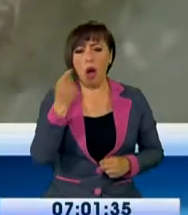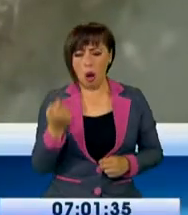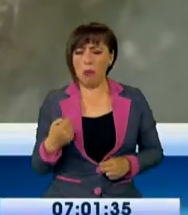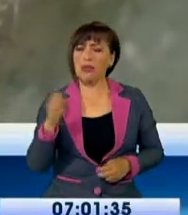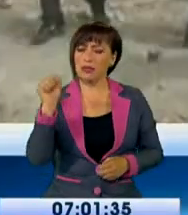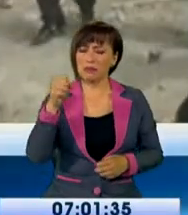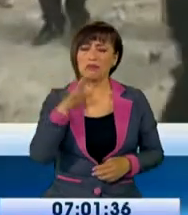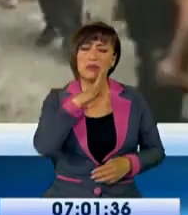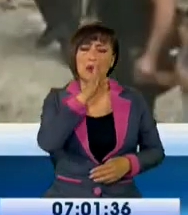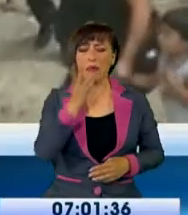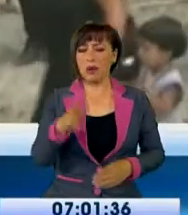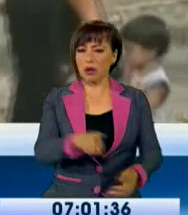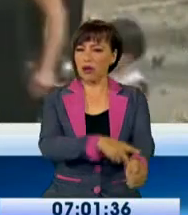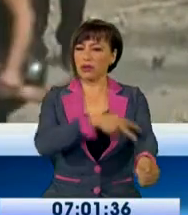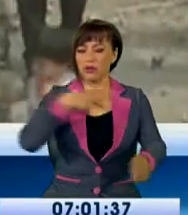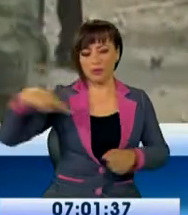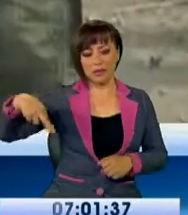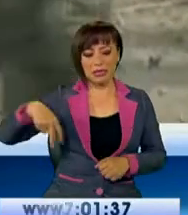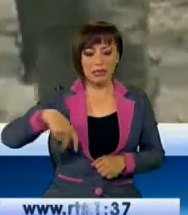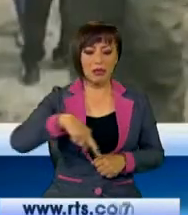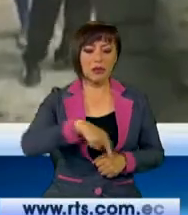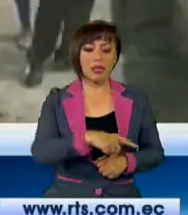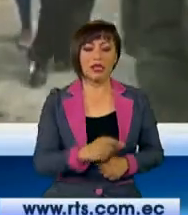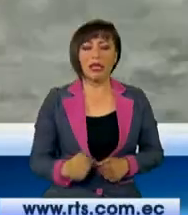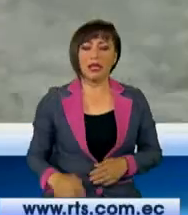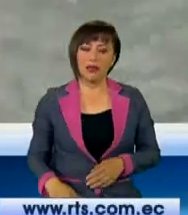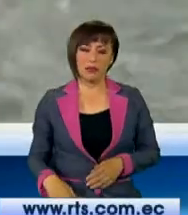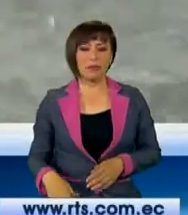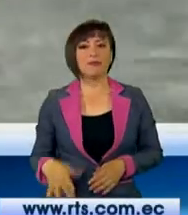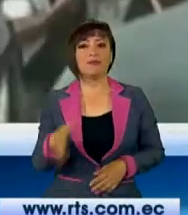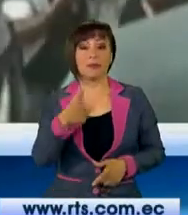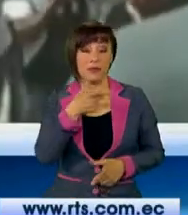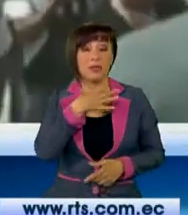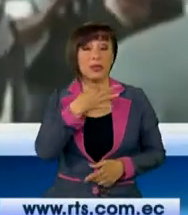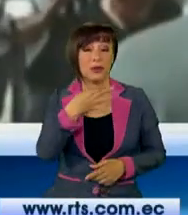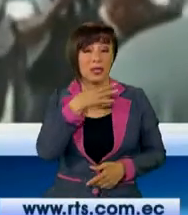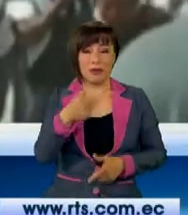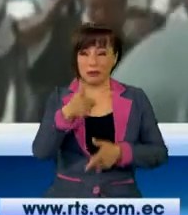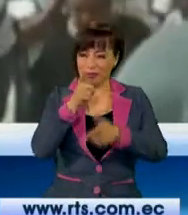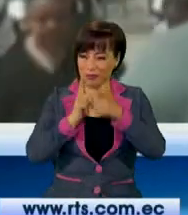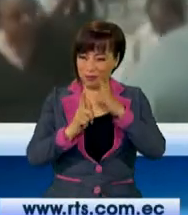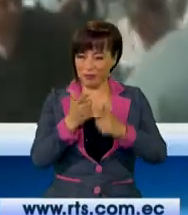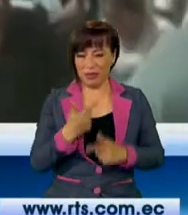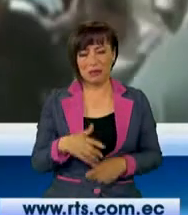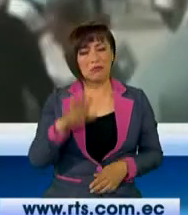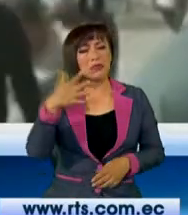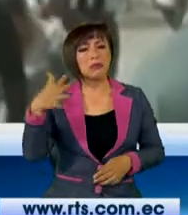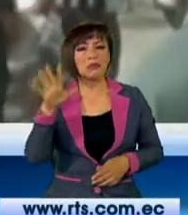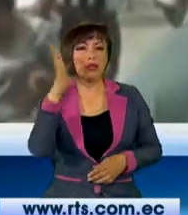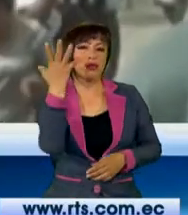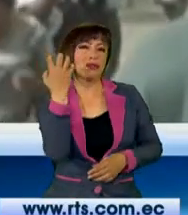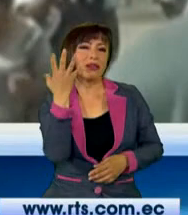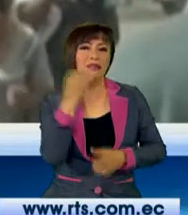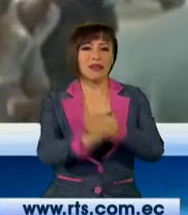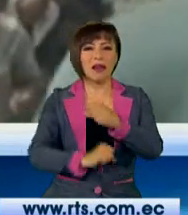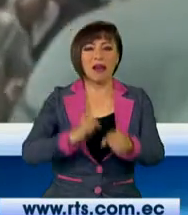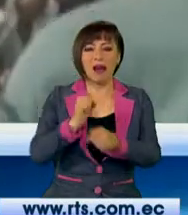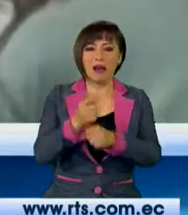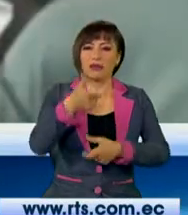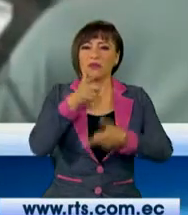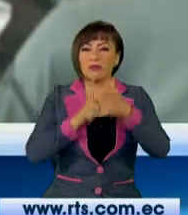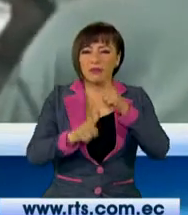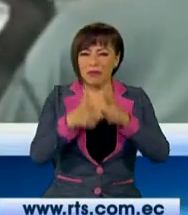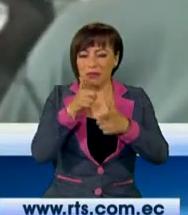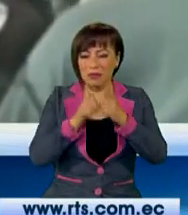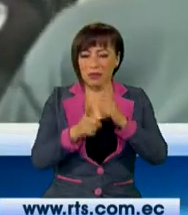zona y el hoyo occiso sufría de problemas con el alcohol. Yo en unos 15 años que ya estaba dedicado al alcohol así.